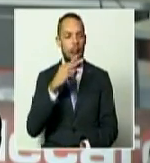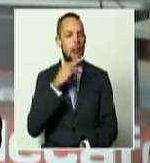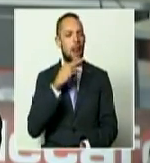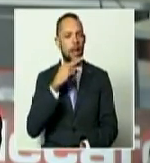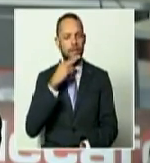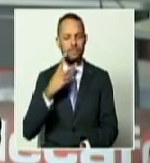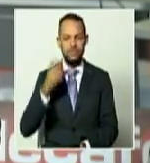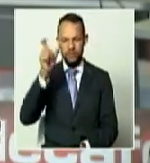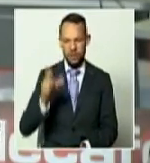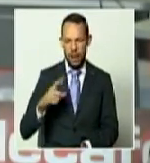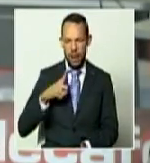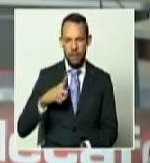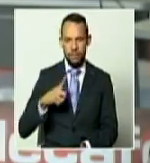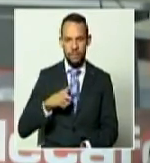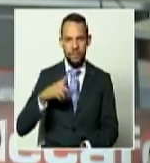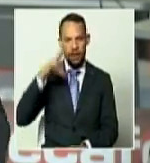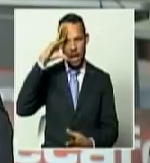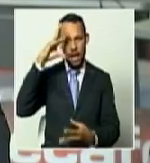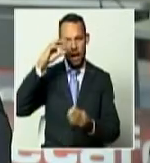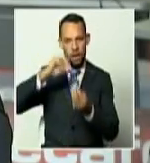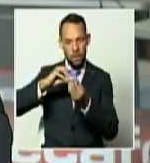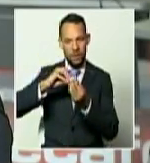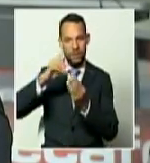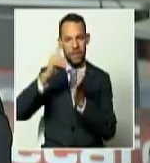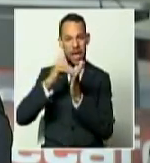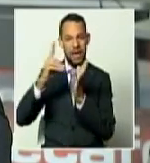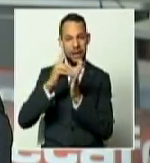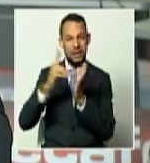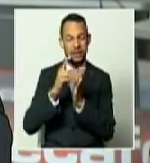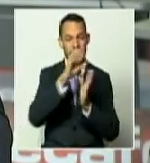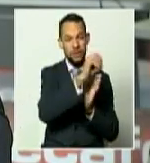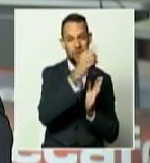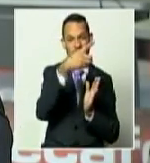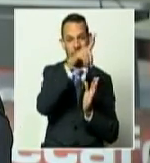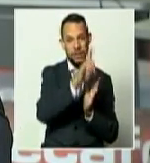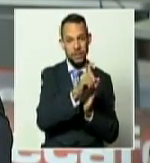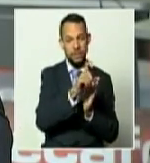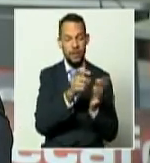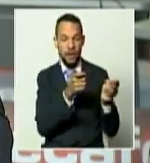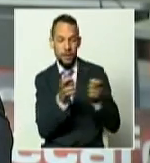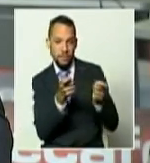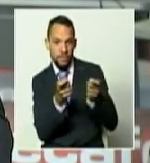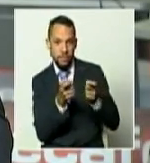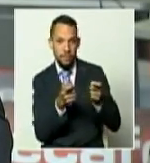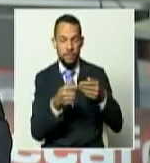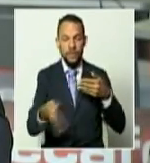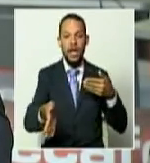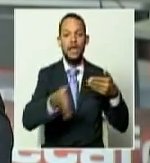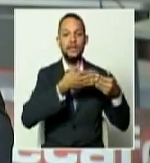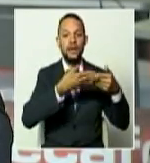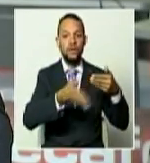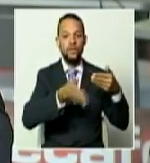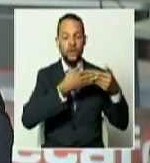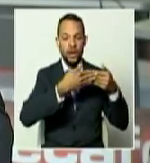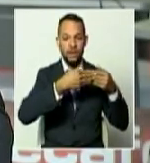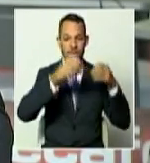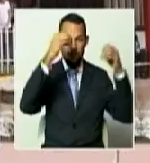están en contra del decreto 097 de 2016 de la alcaldía, que regula los horarios de cierre de los populares